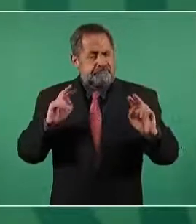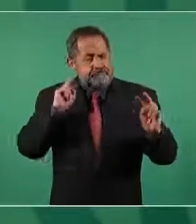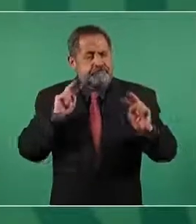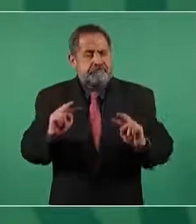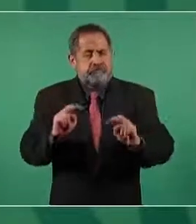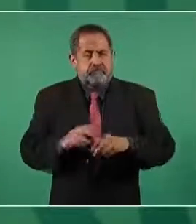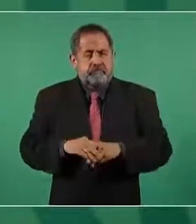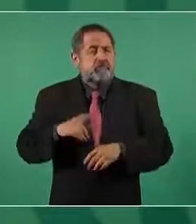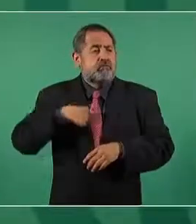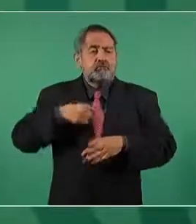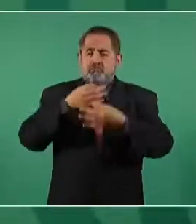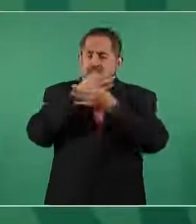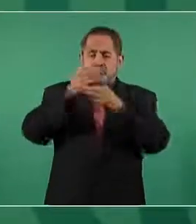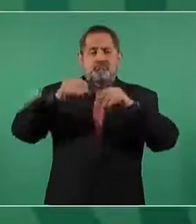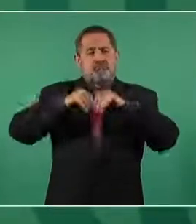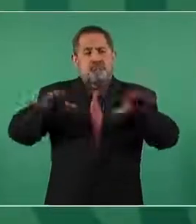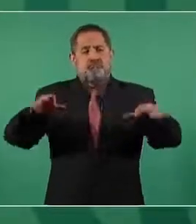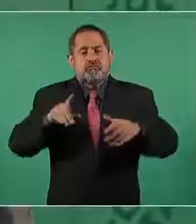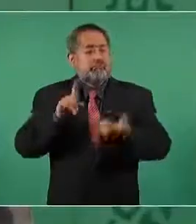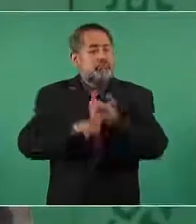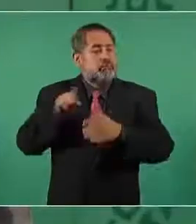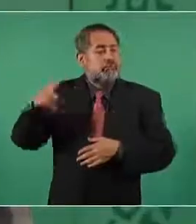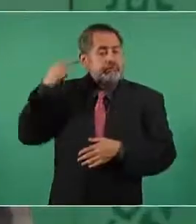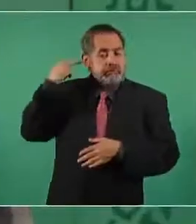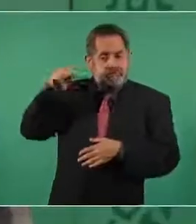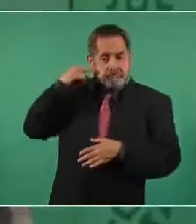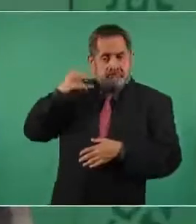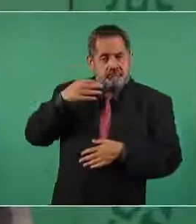yo lo di a conocer en Veracruz